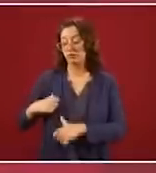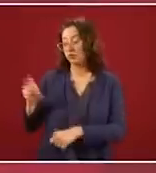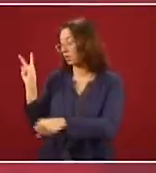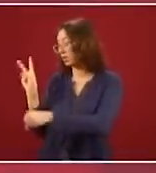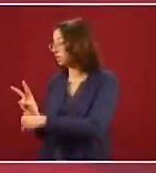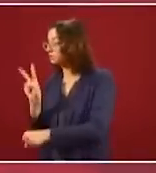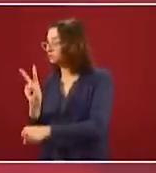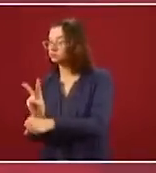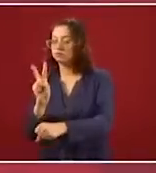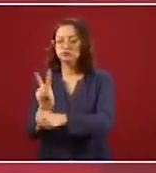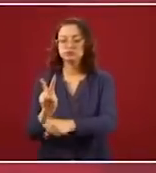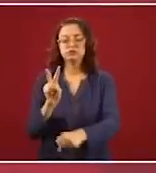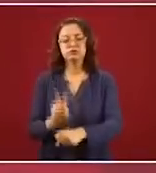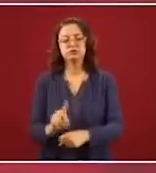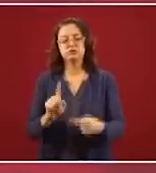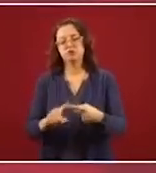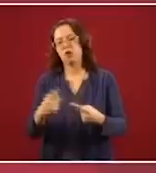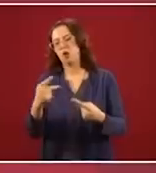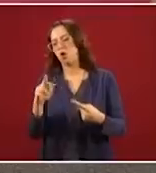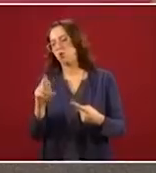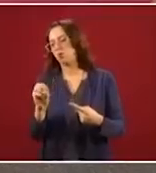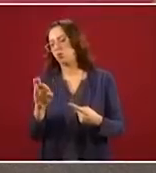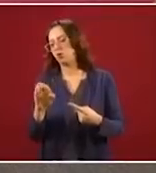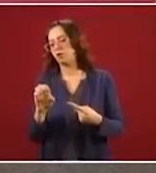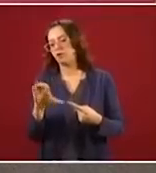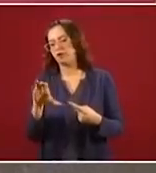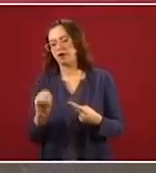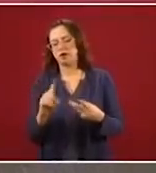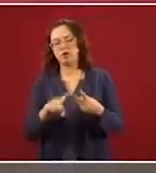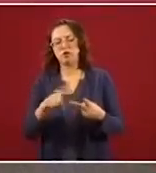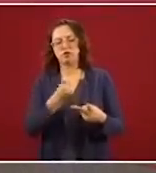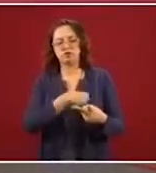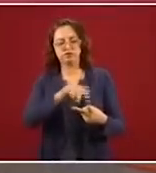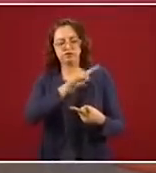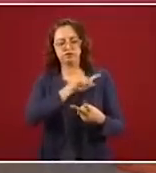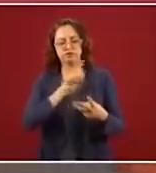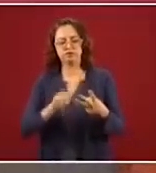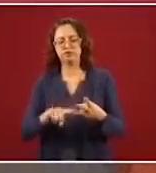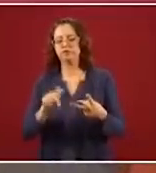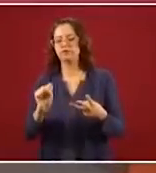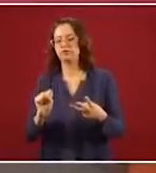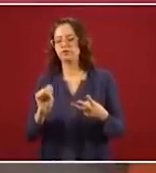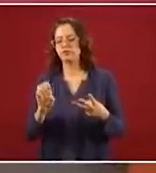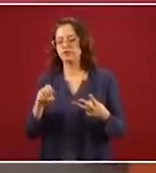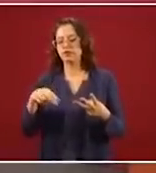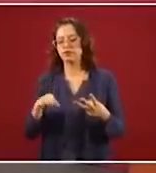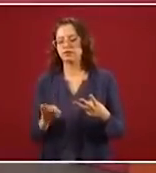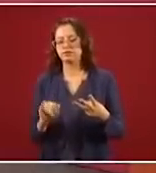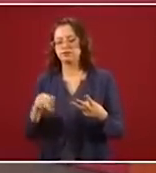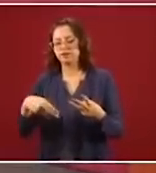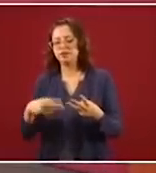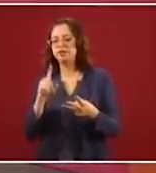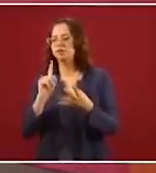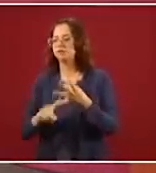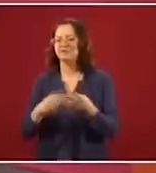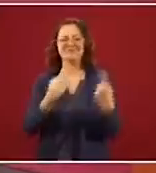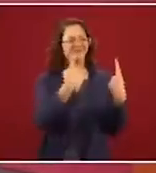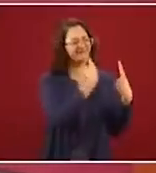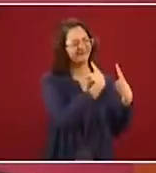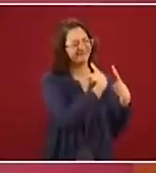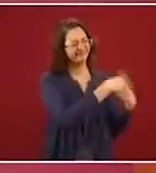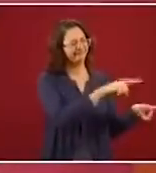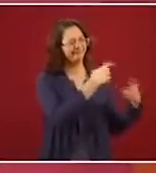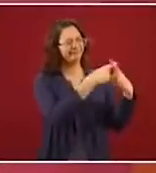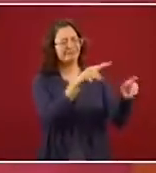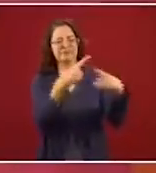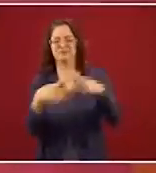de la Procuraduría del Consumidor, de Salud, de Economía, todos los que